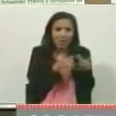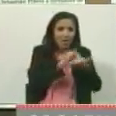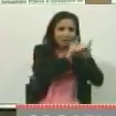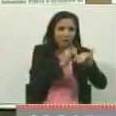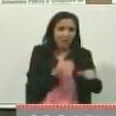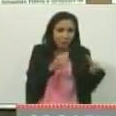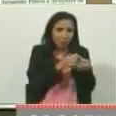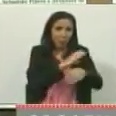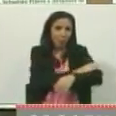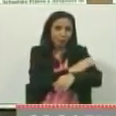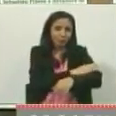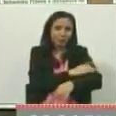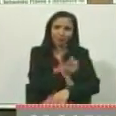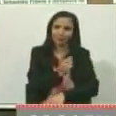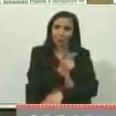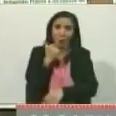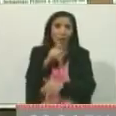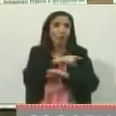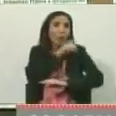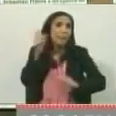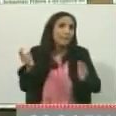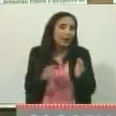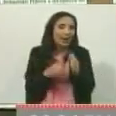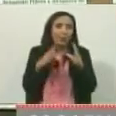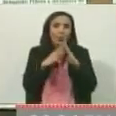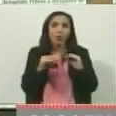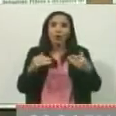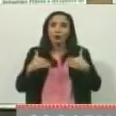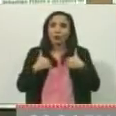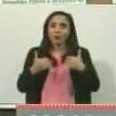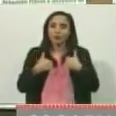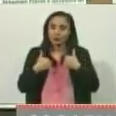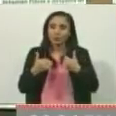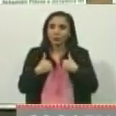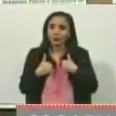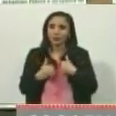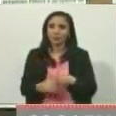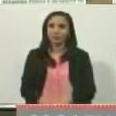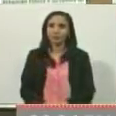necesita, como alguien me escribió, estaba escribiendo por ahí, creo que